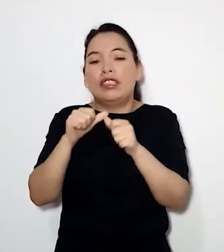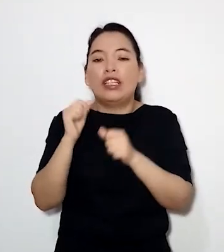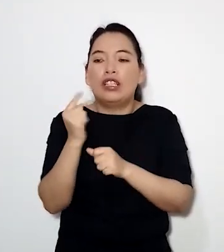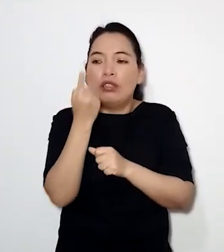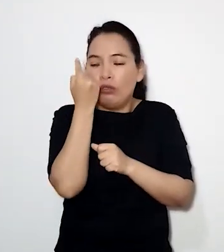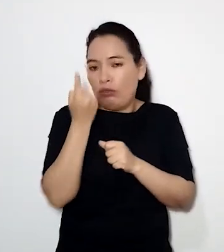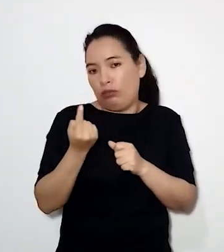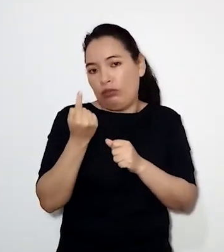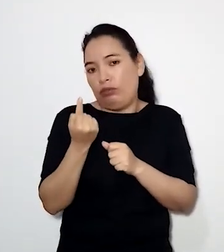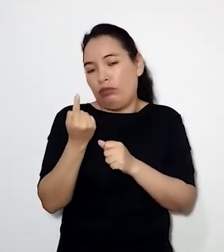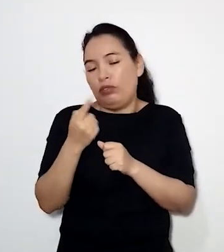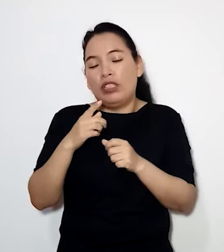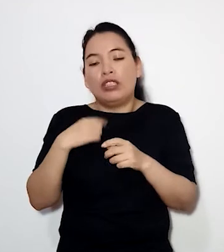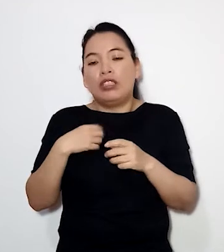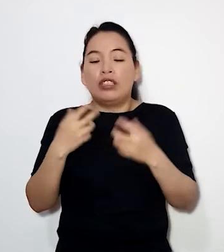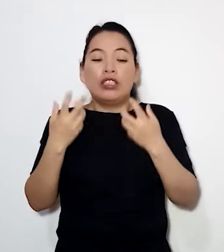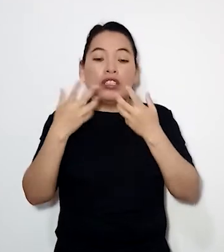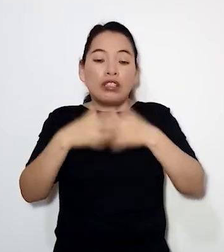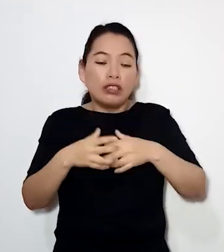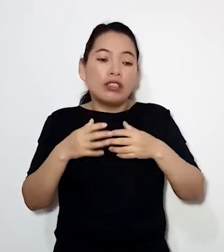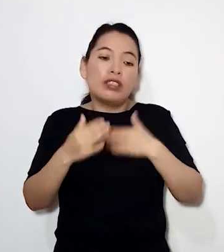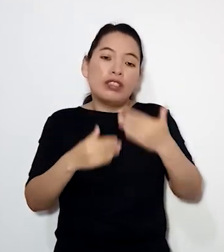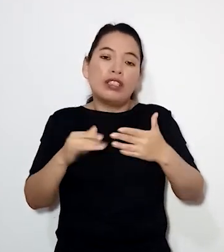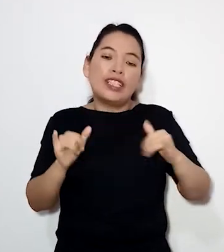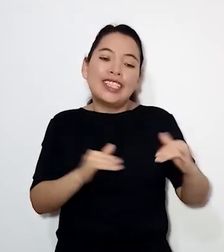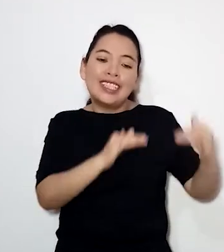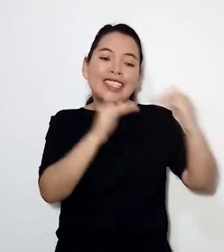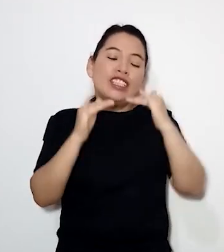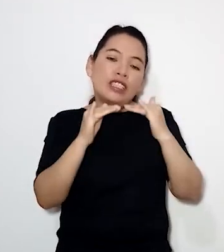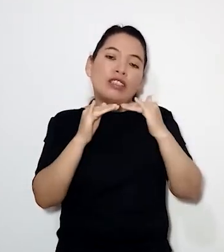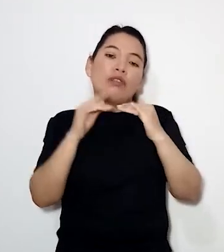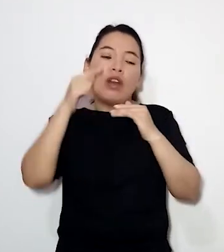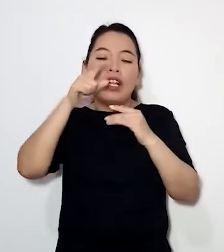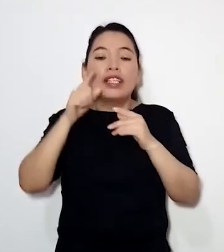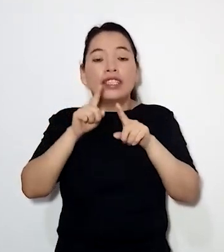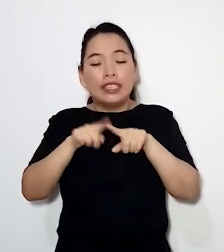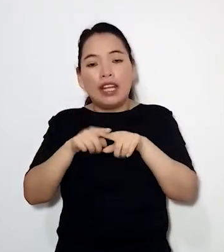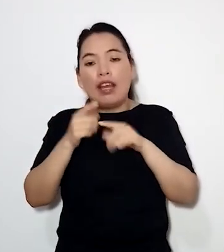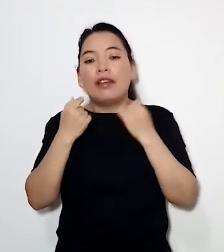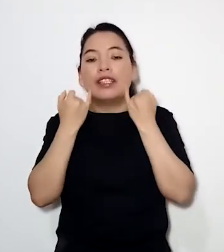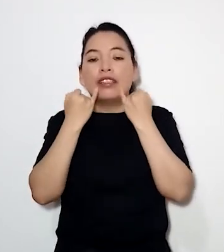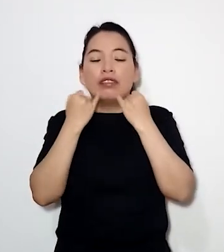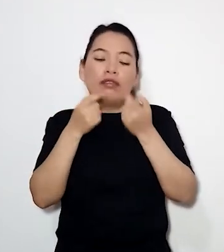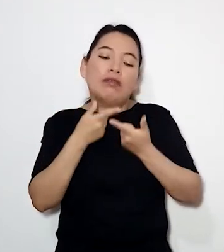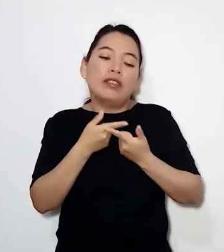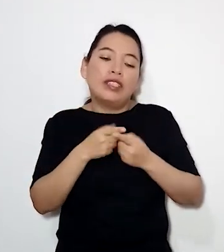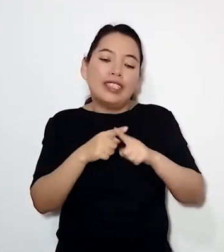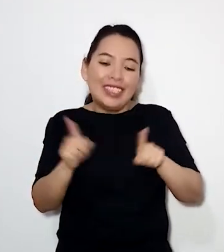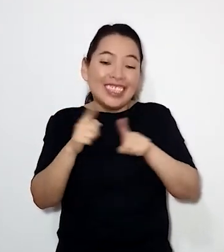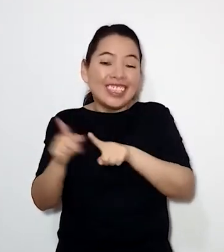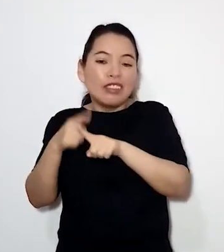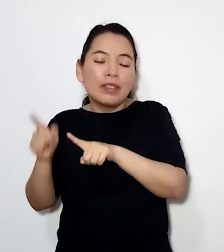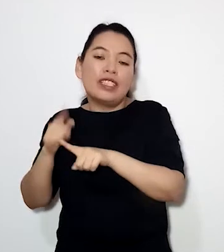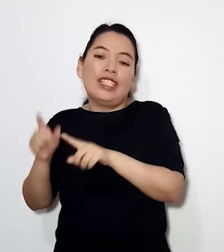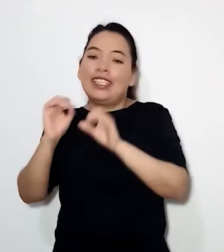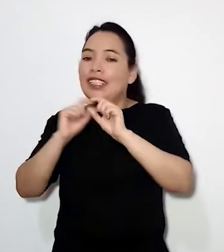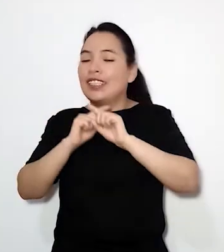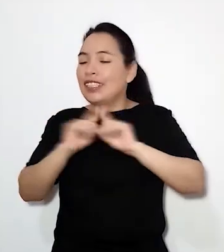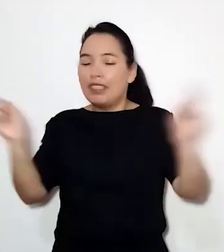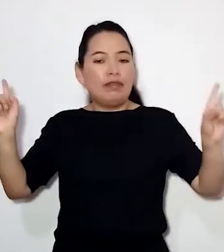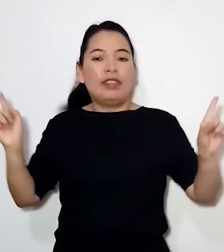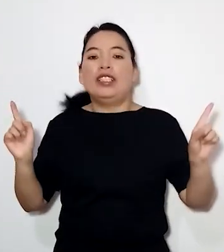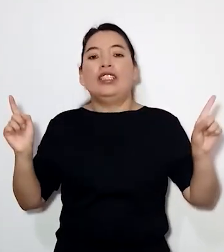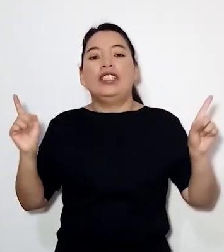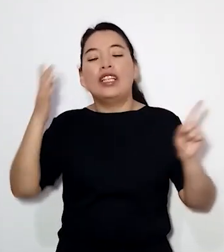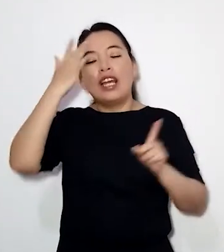la promoción de la igualdad y en la valoración de la diversidad que es de todo tipo porque, como mencionaba, la